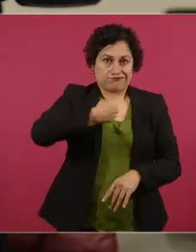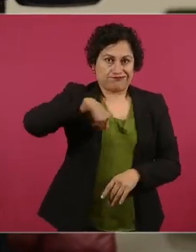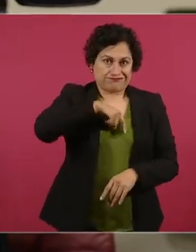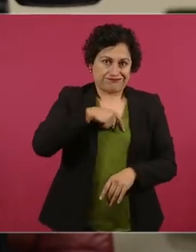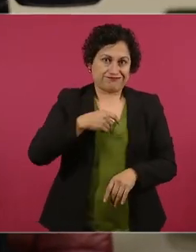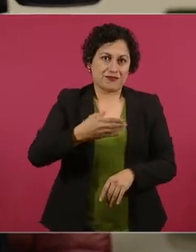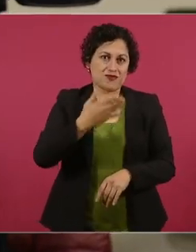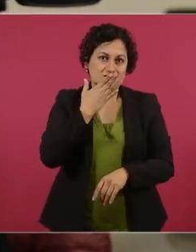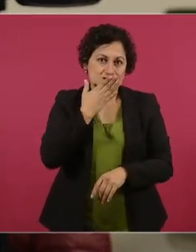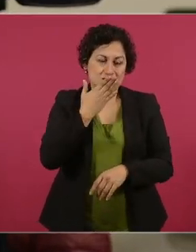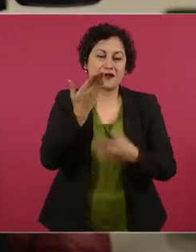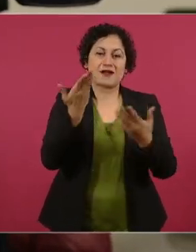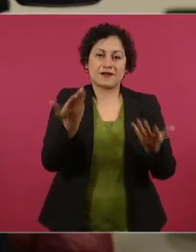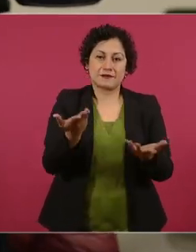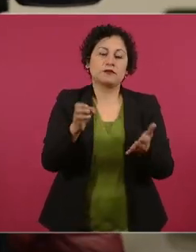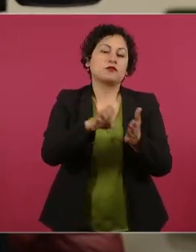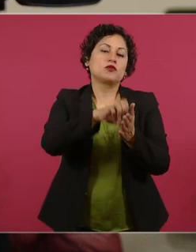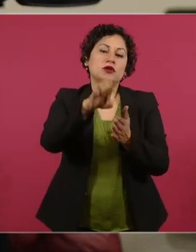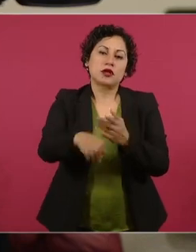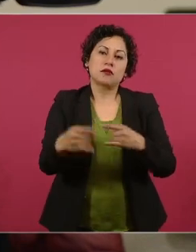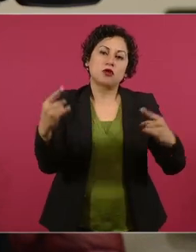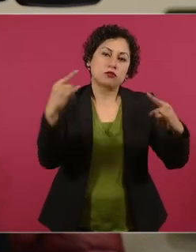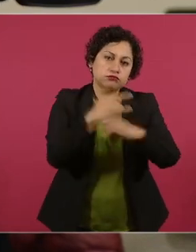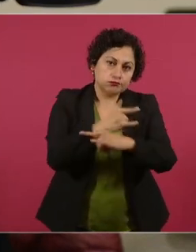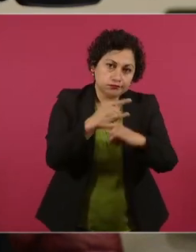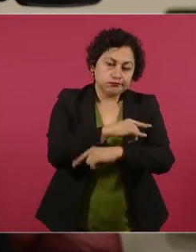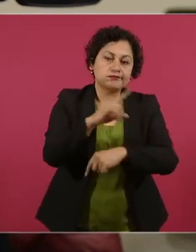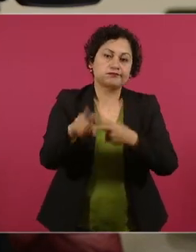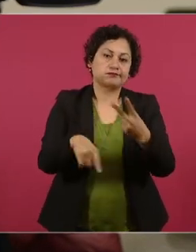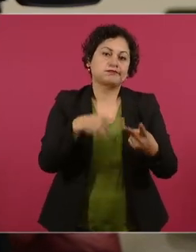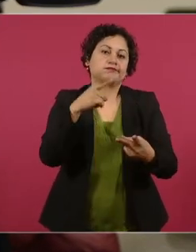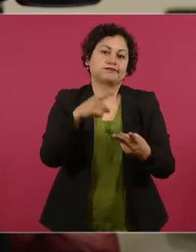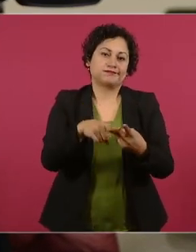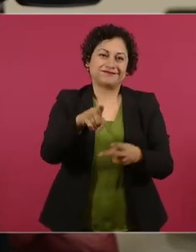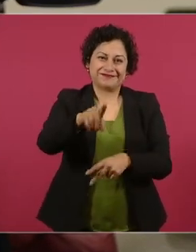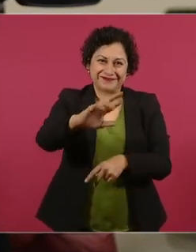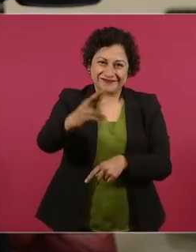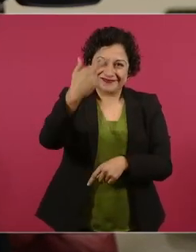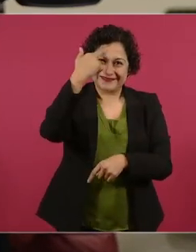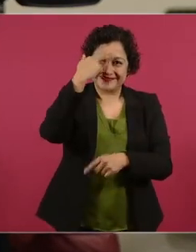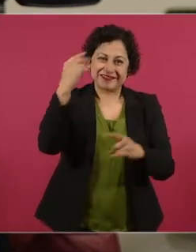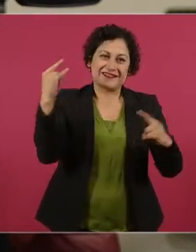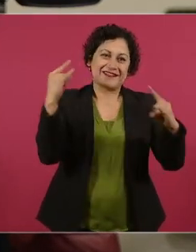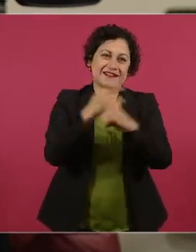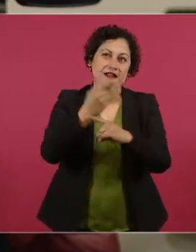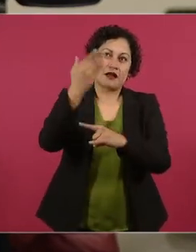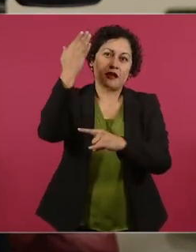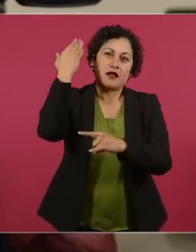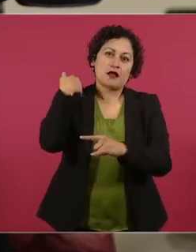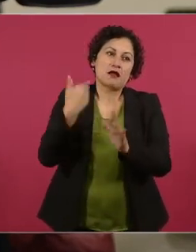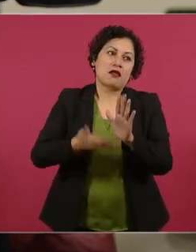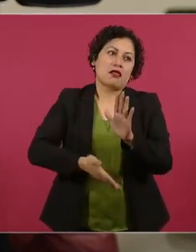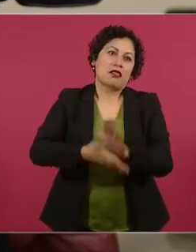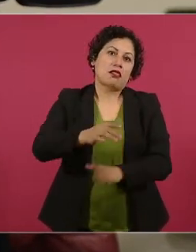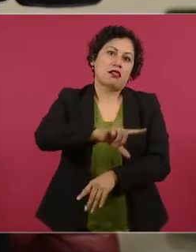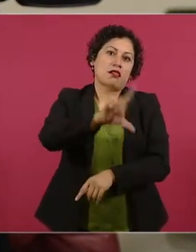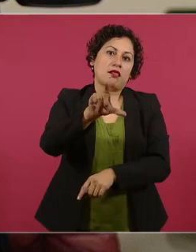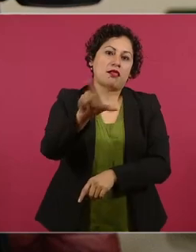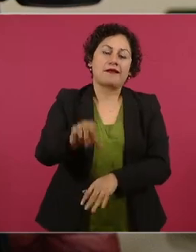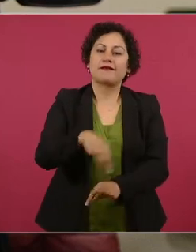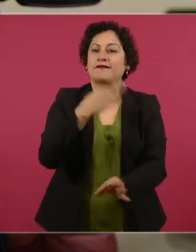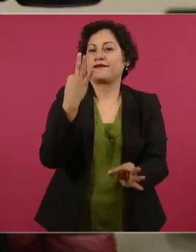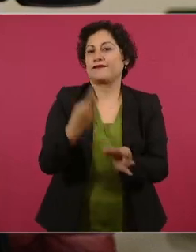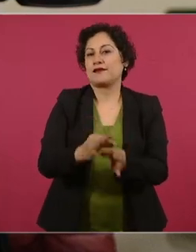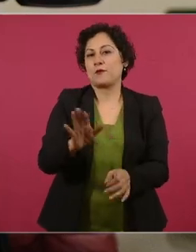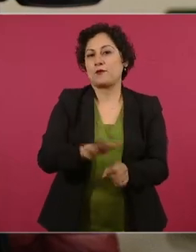ver con la infraestructura carretera, debo recordar la famosa carretera interminable que ya se terminó, bueno, el tema de